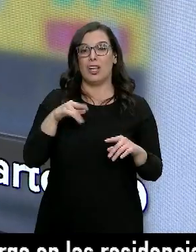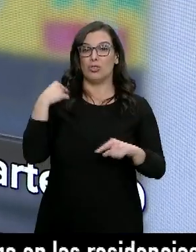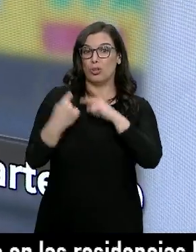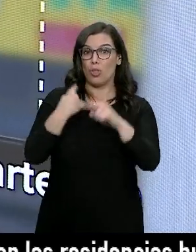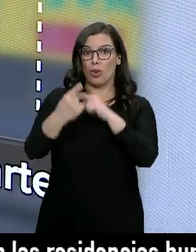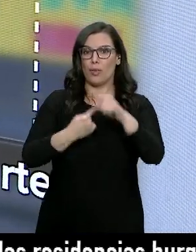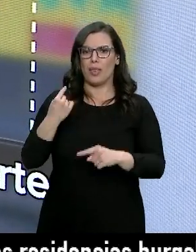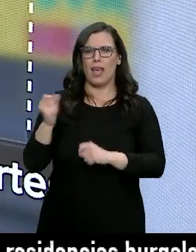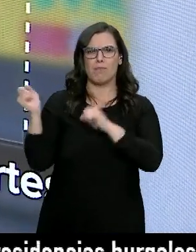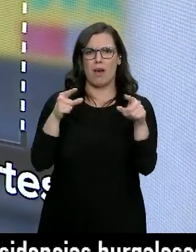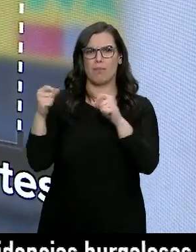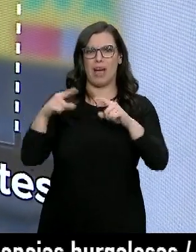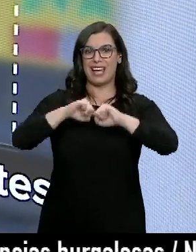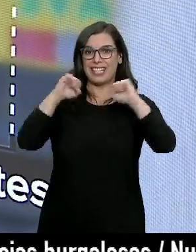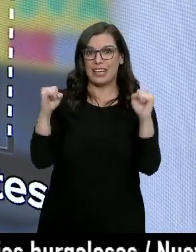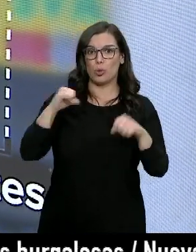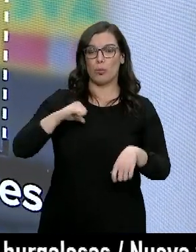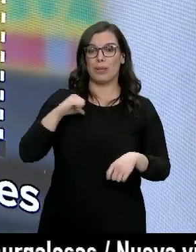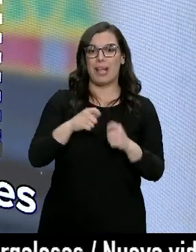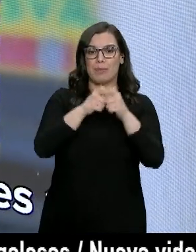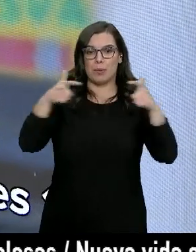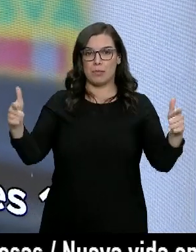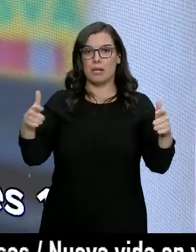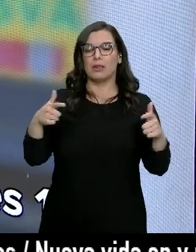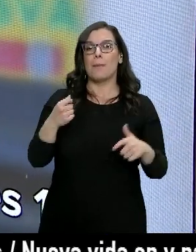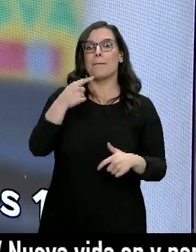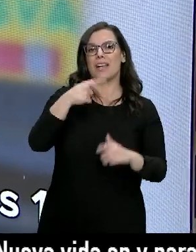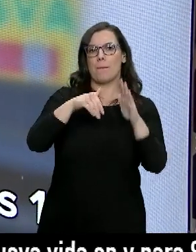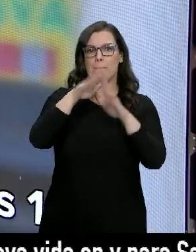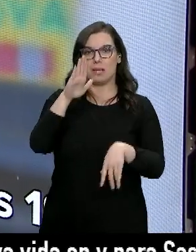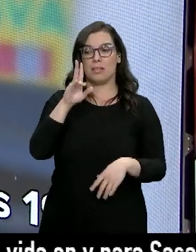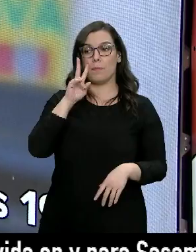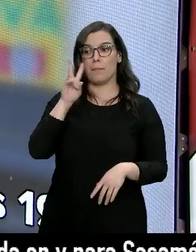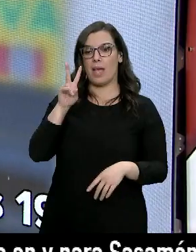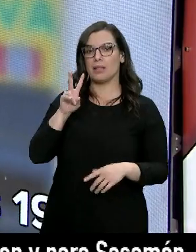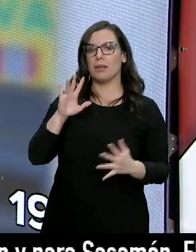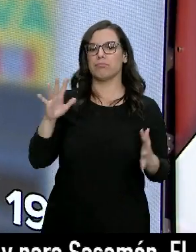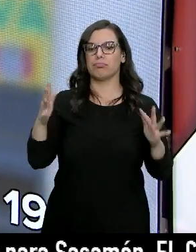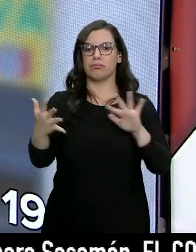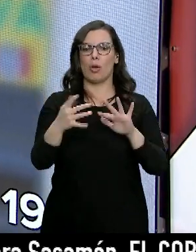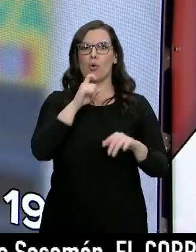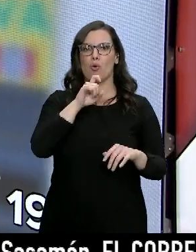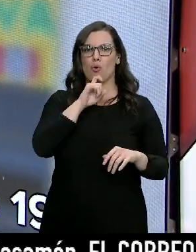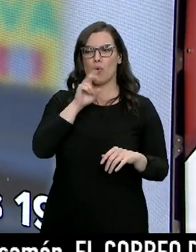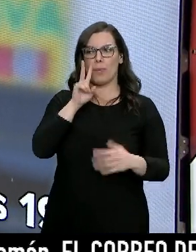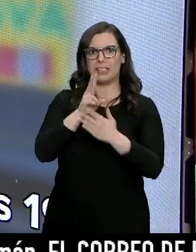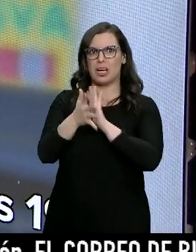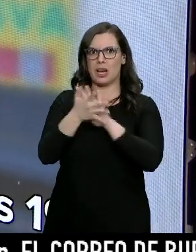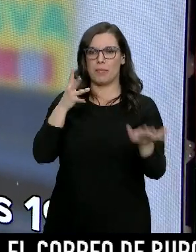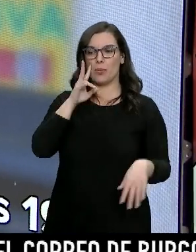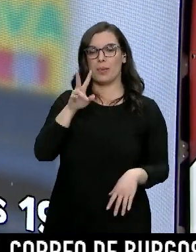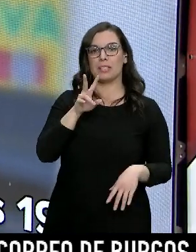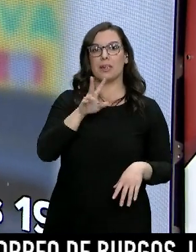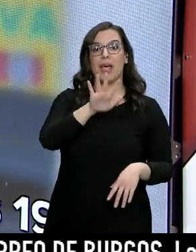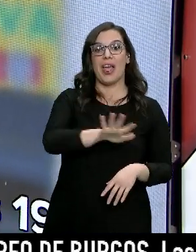siguen subiendo y los enfermos hospitalizados superan el 1.000.000. Para ver la evolución, la velocidad a la que se están moviendo, fíjense en